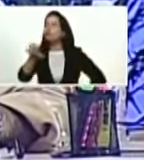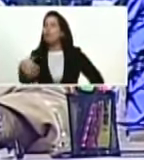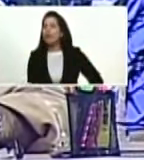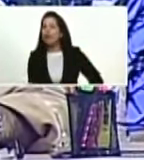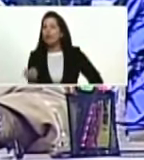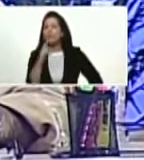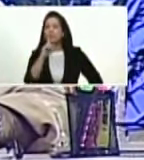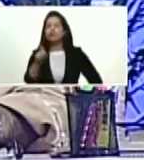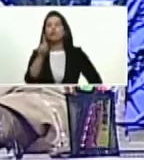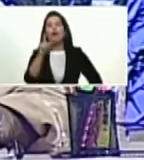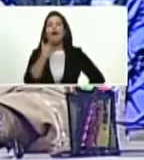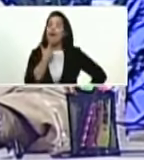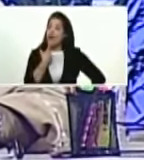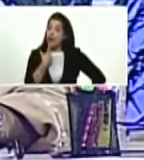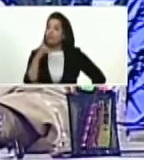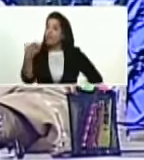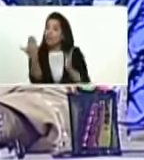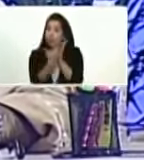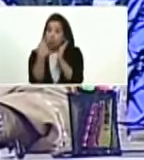Tienen que estudiarlo.